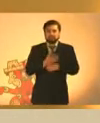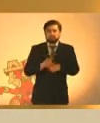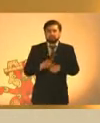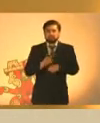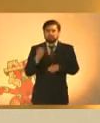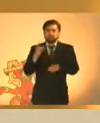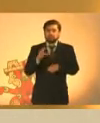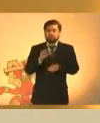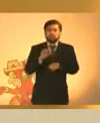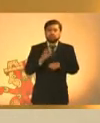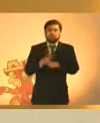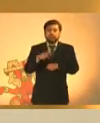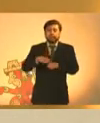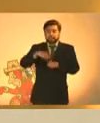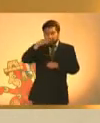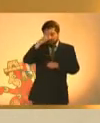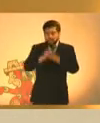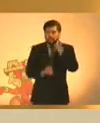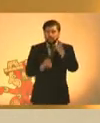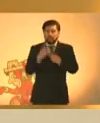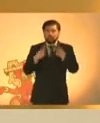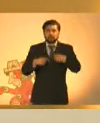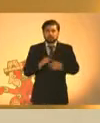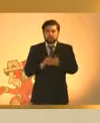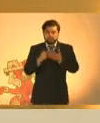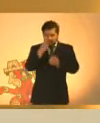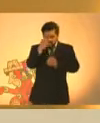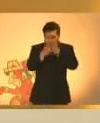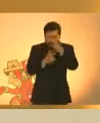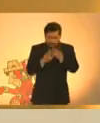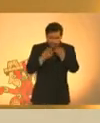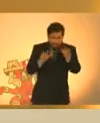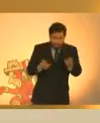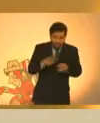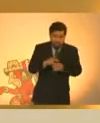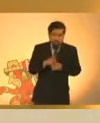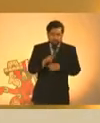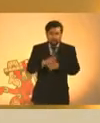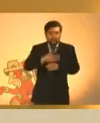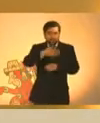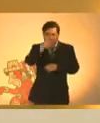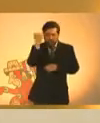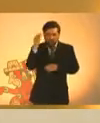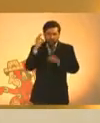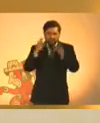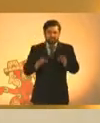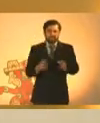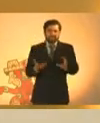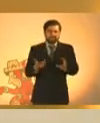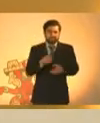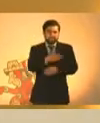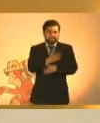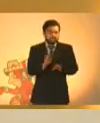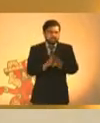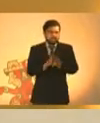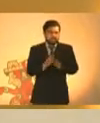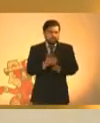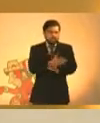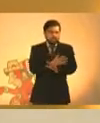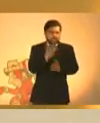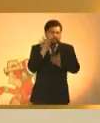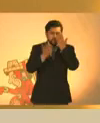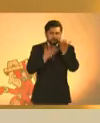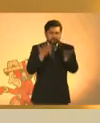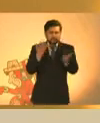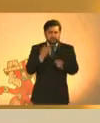la mala costumbre de hacer novelas sin estudiar novelas históricas sin estudiar historia cosa que es como imposible